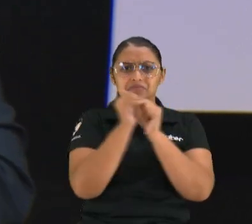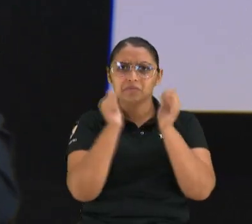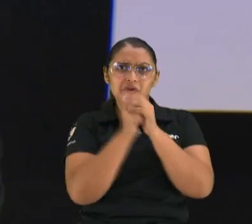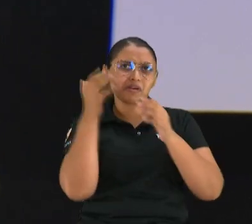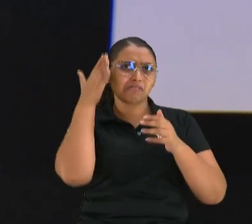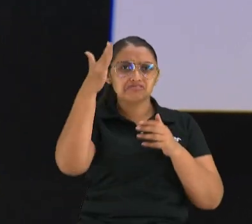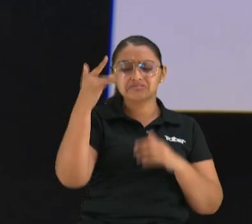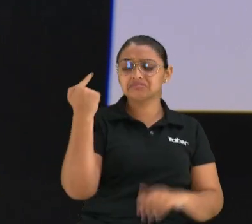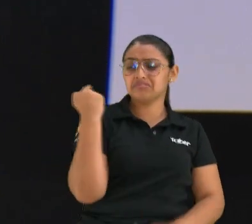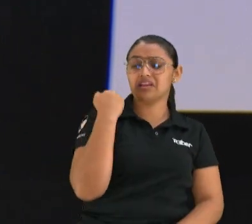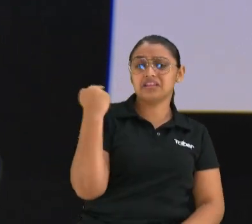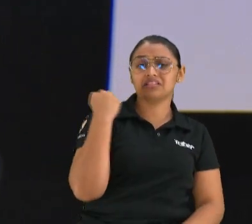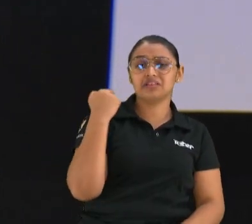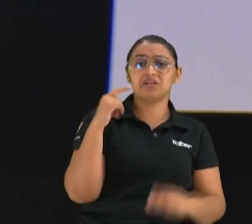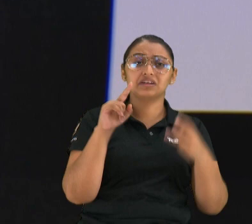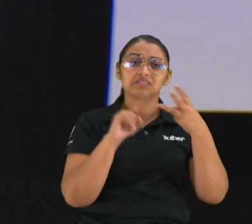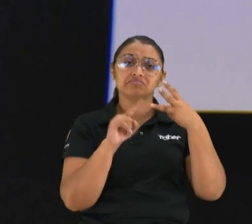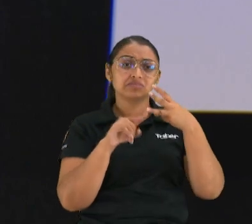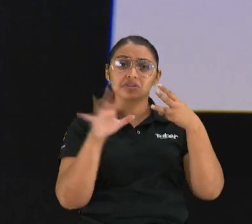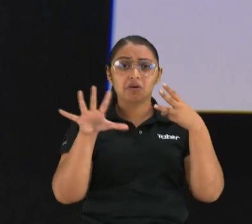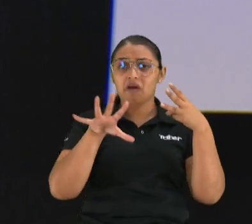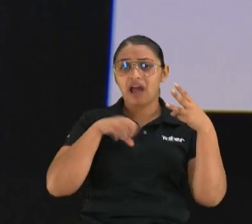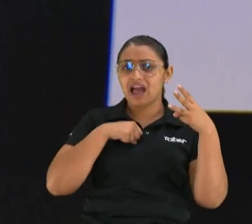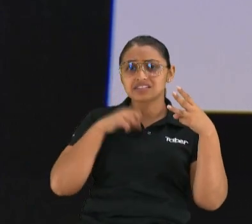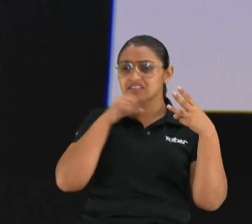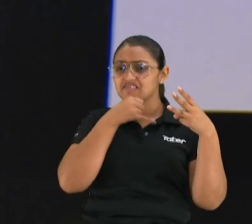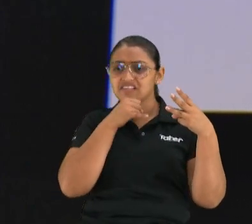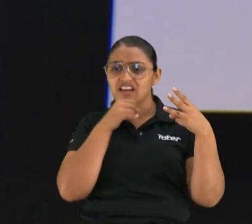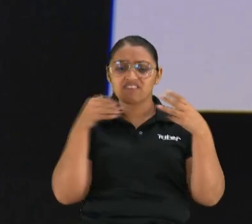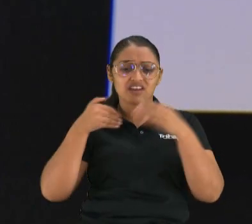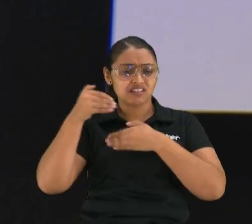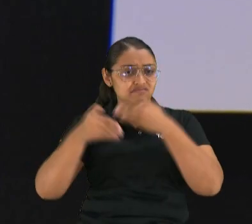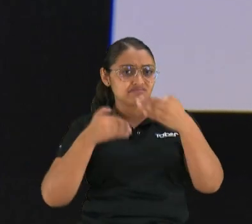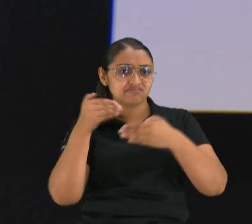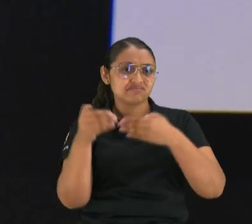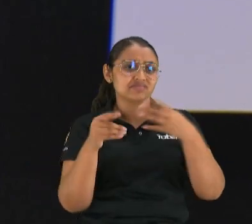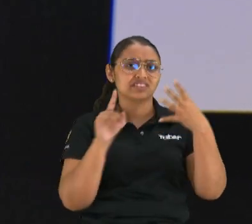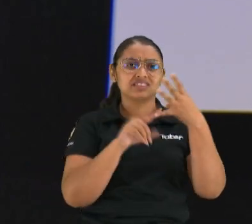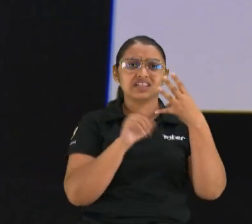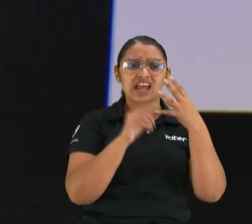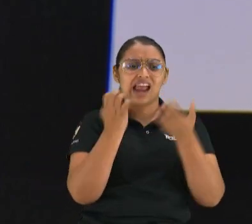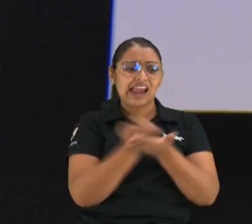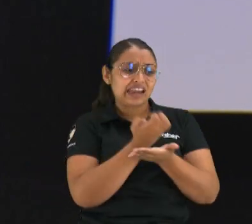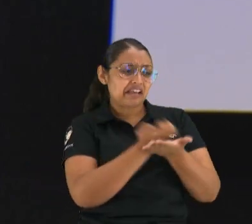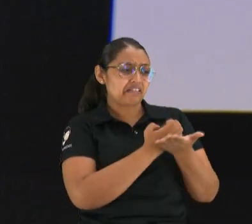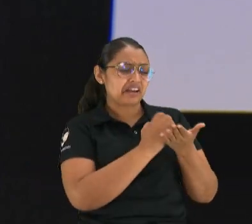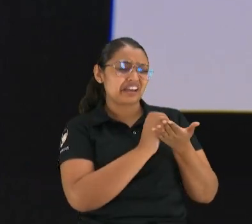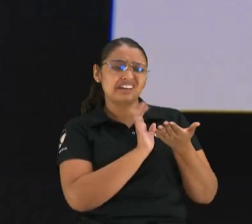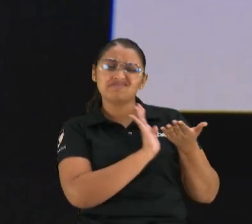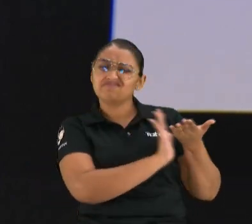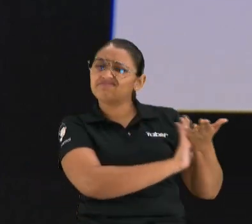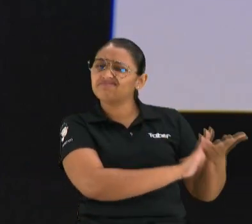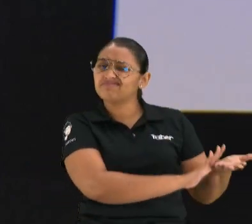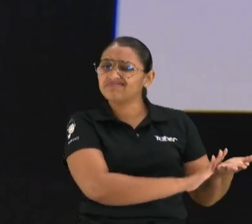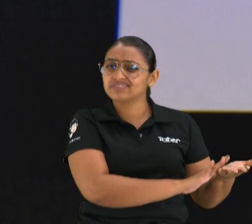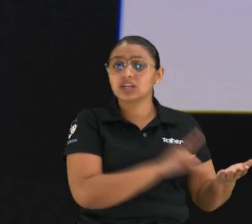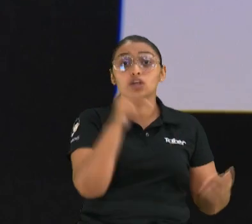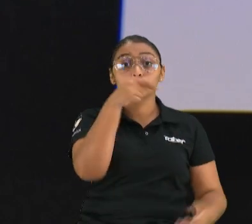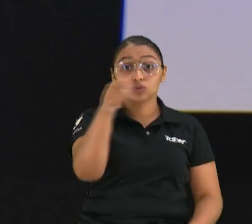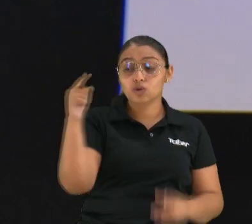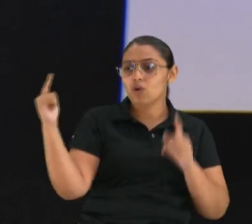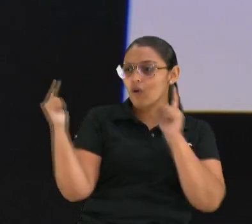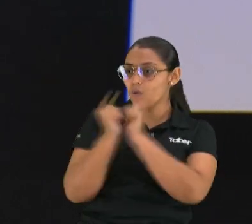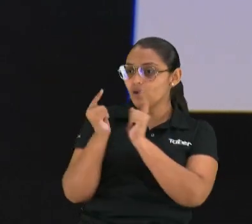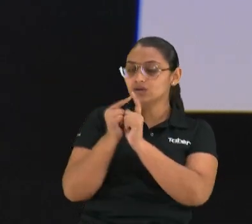no aceptan que estamos viejos si conoces personas que rechazan el evangelio de Cristo si conoces personas que